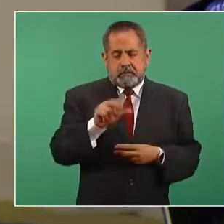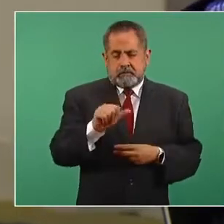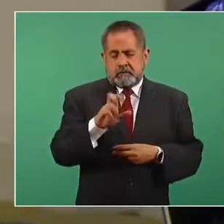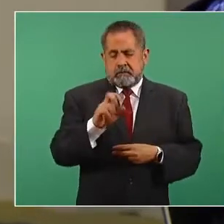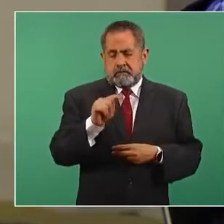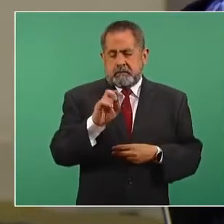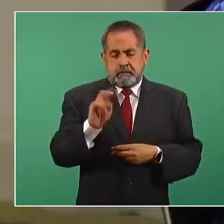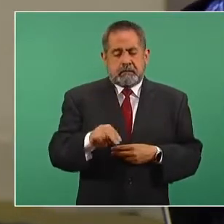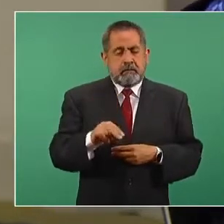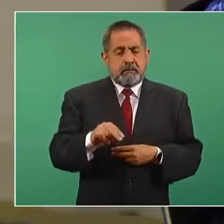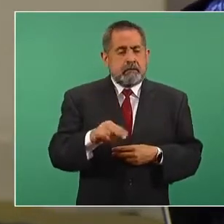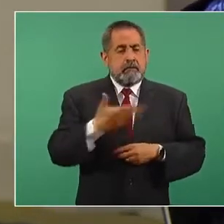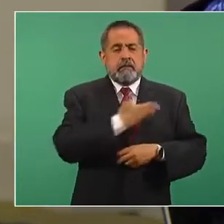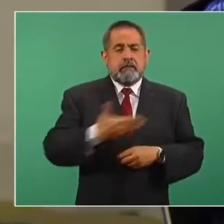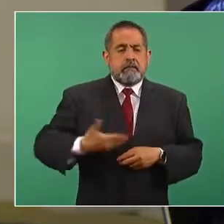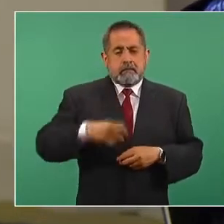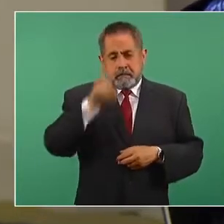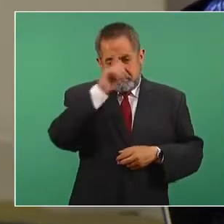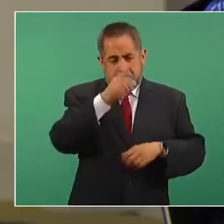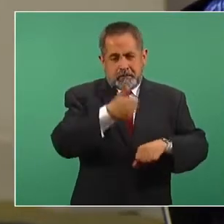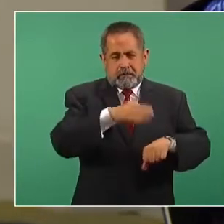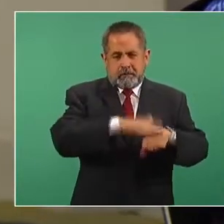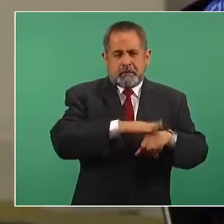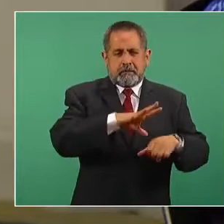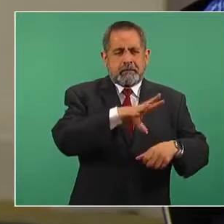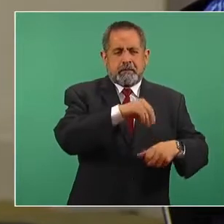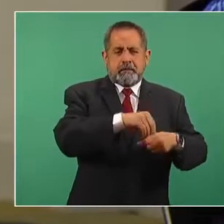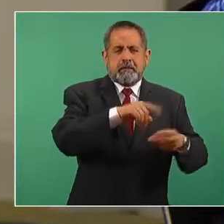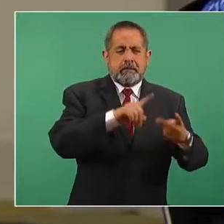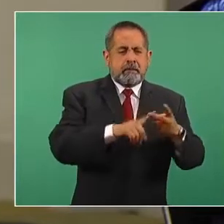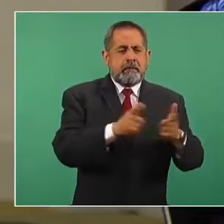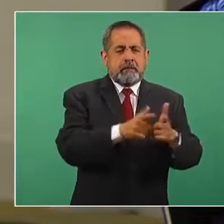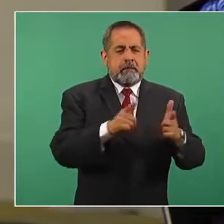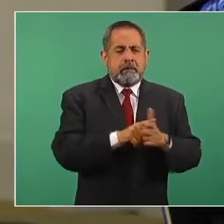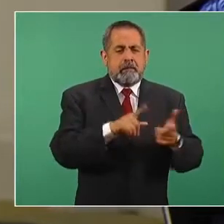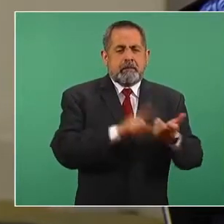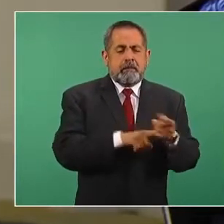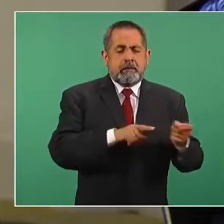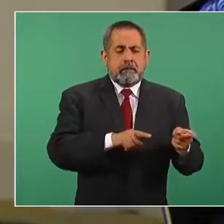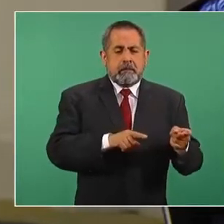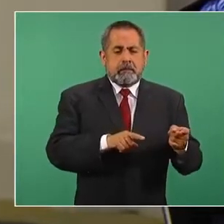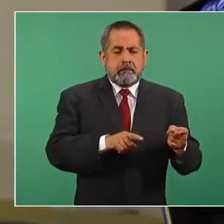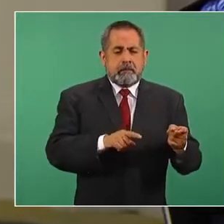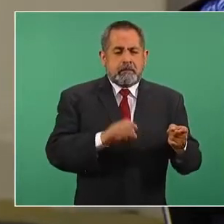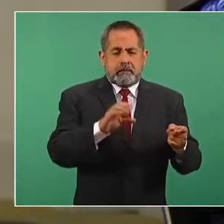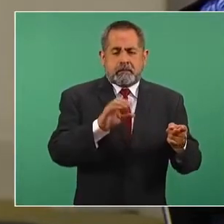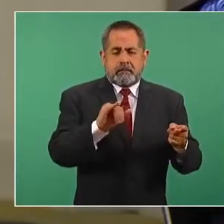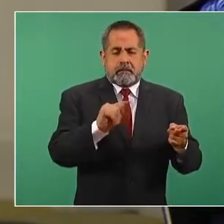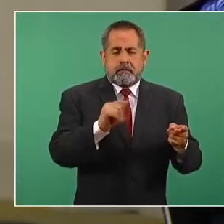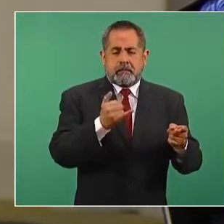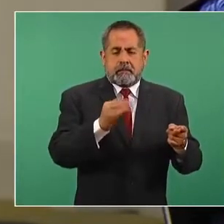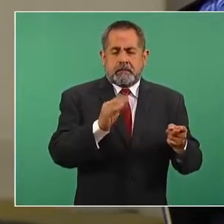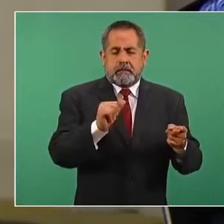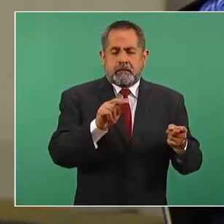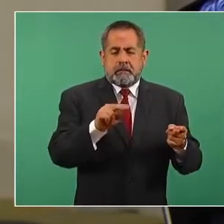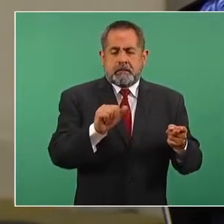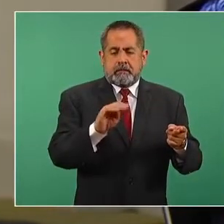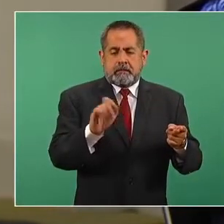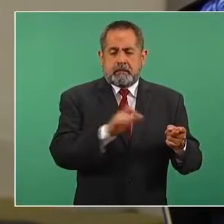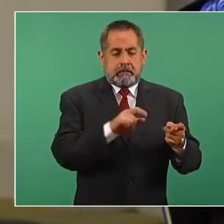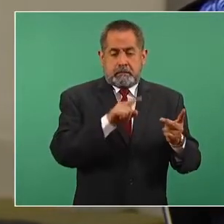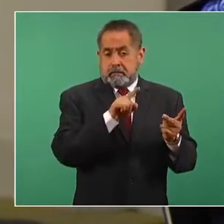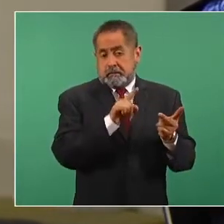Morodo, presidente del Consejo de Administración del grupo financiero Citibanamex. Él